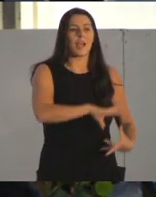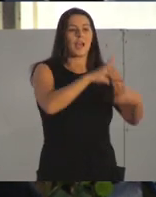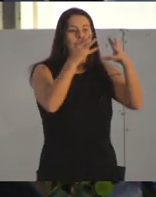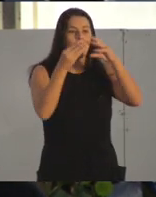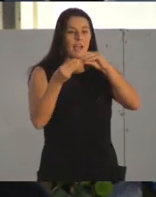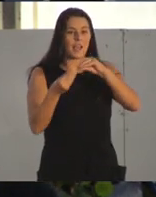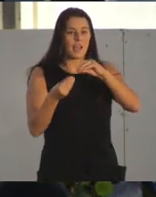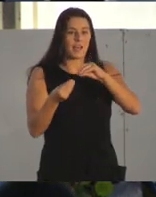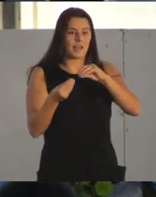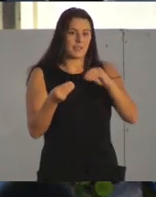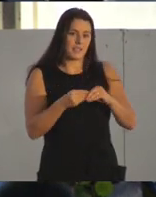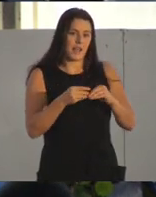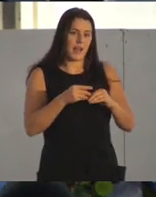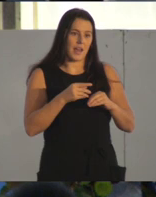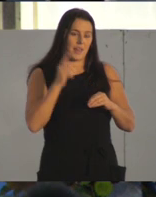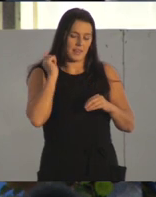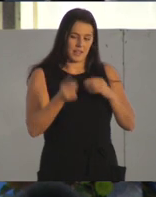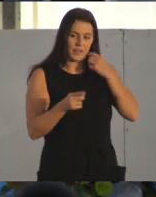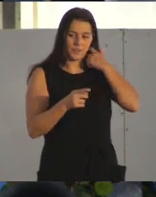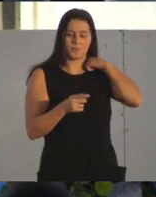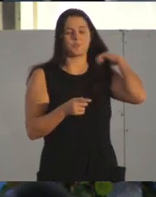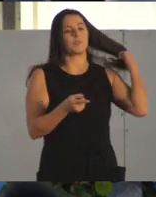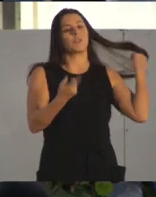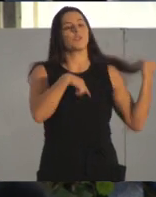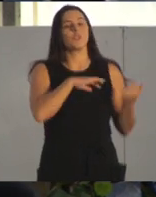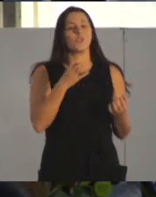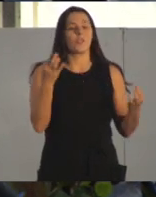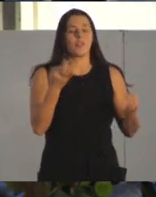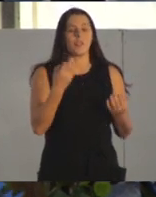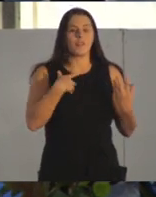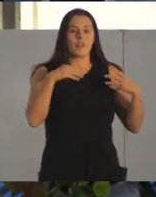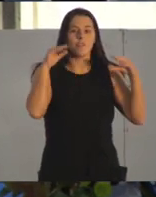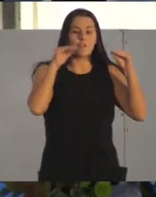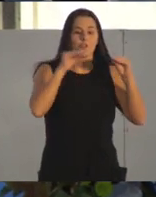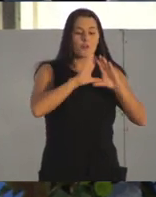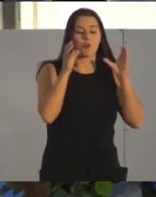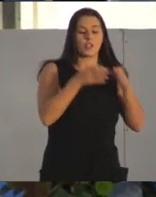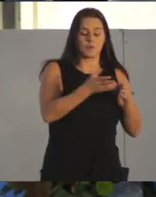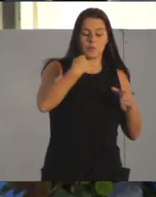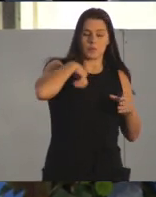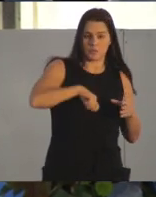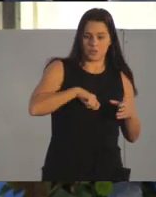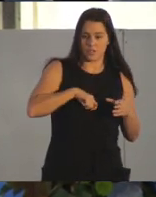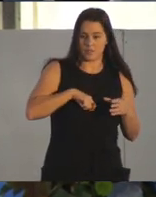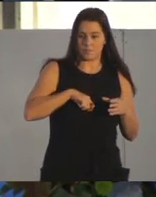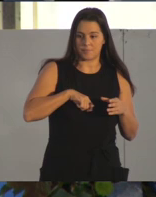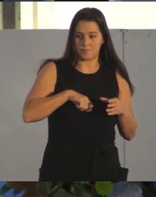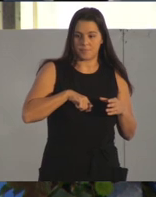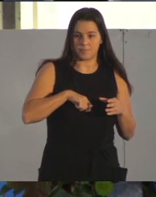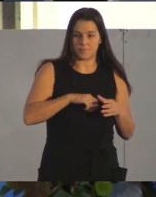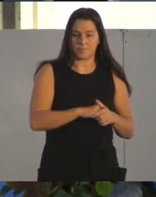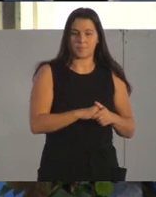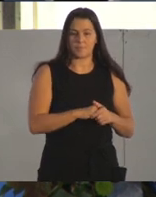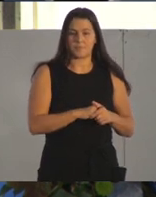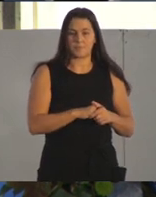de dirección. Deberíamos implicar y formar a todo aquel equipo profesional que, según